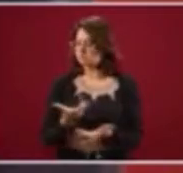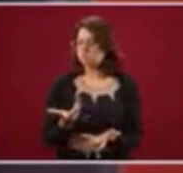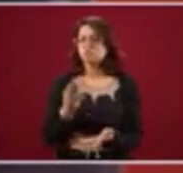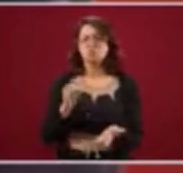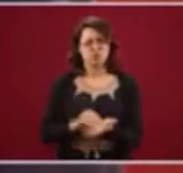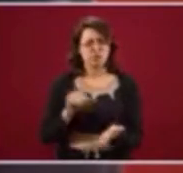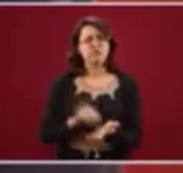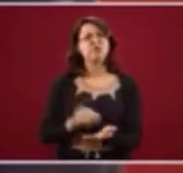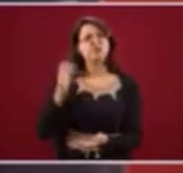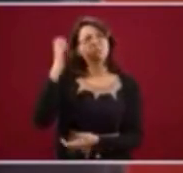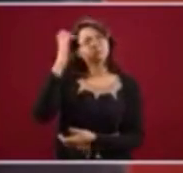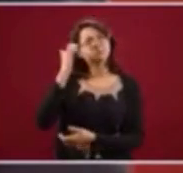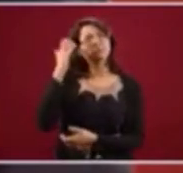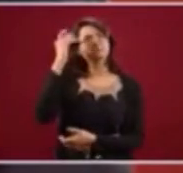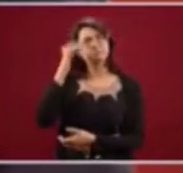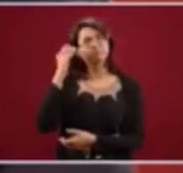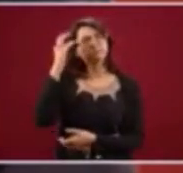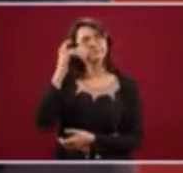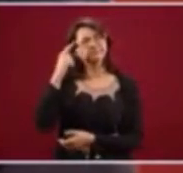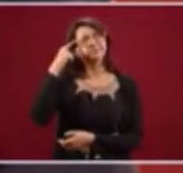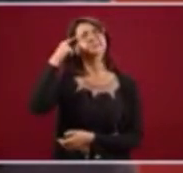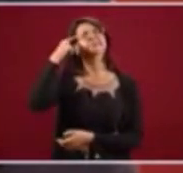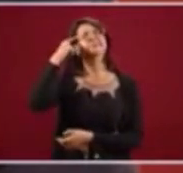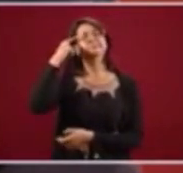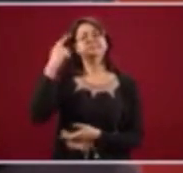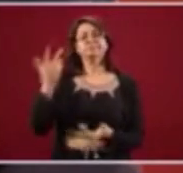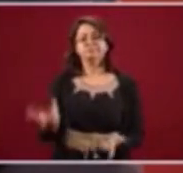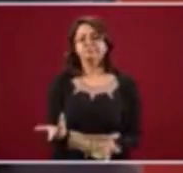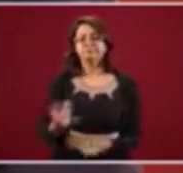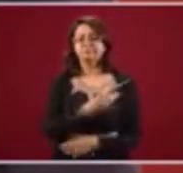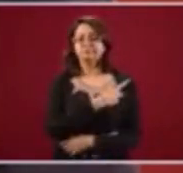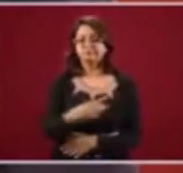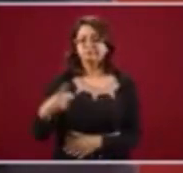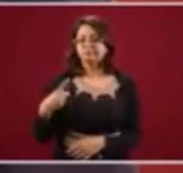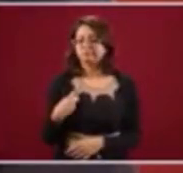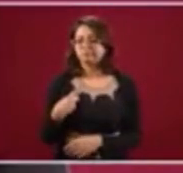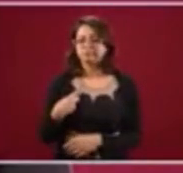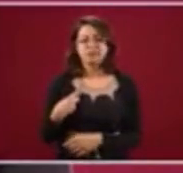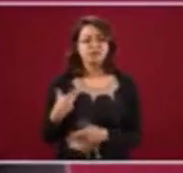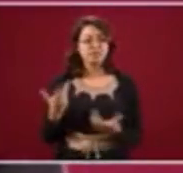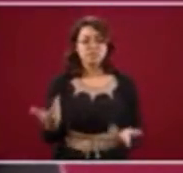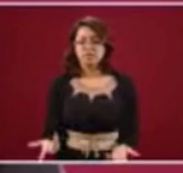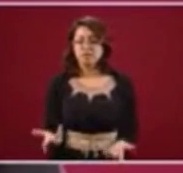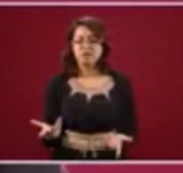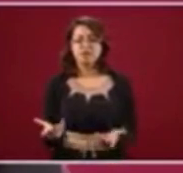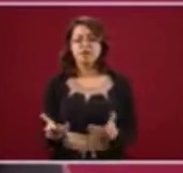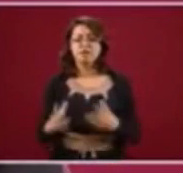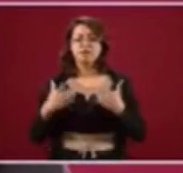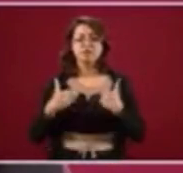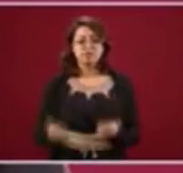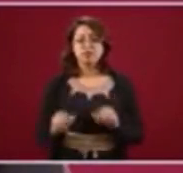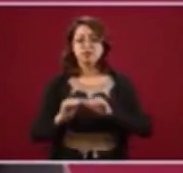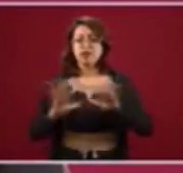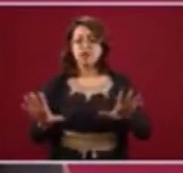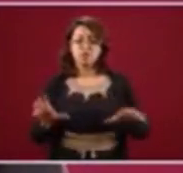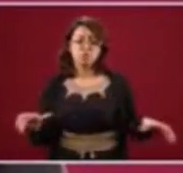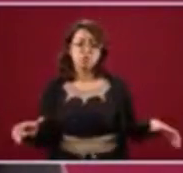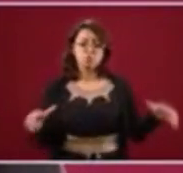reflexionando, de que lo mejor es hablar de liberales y de conservadores,